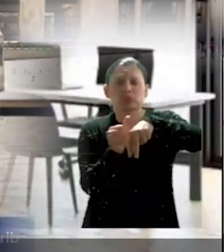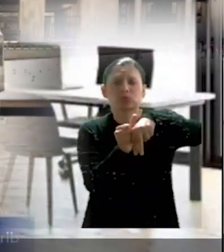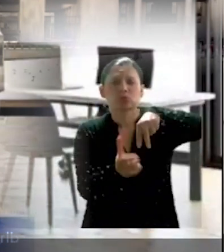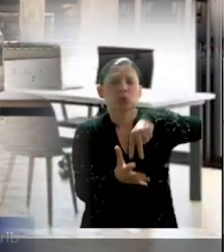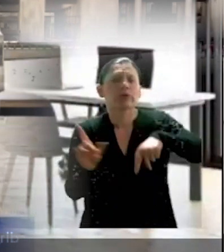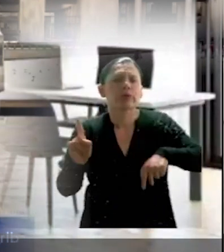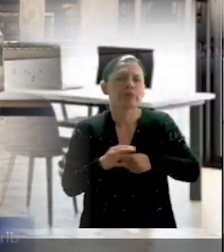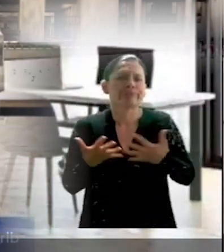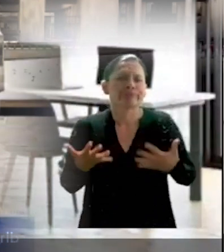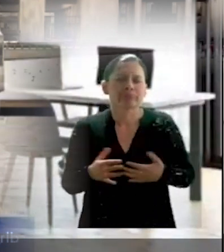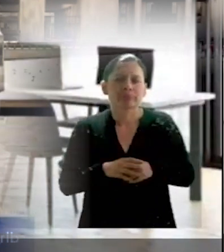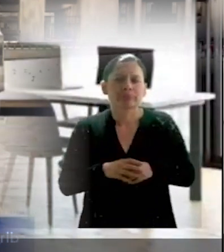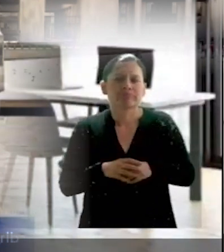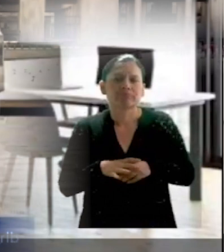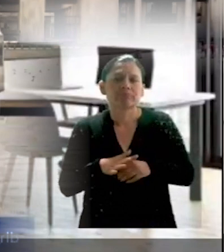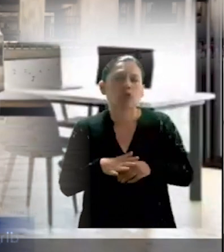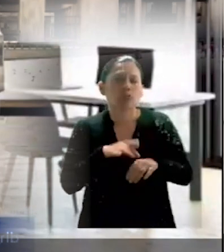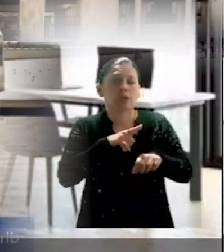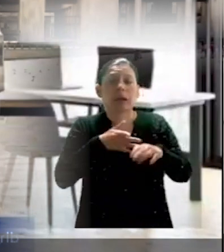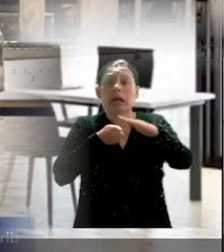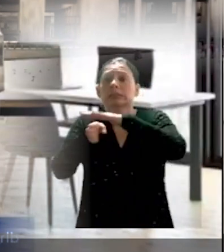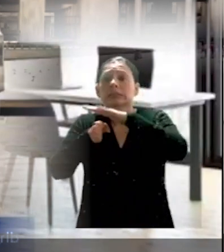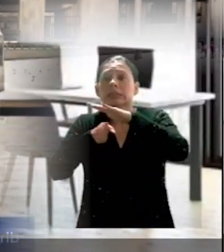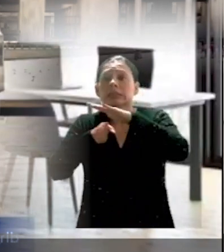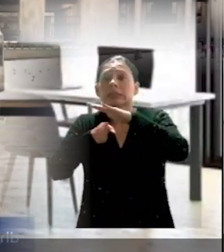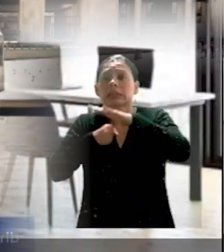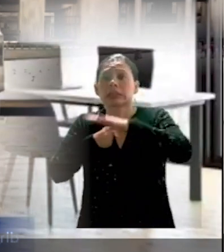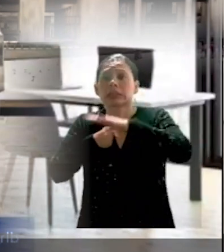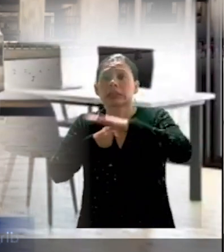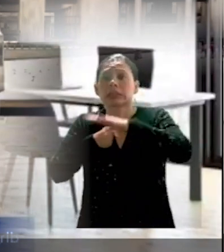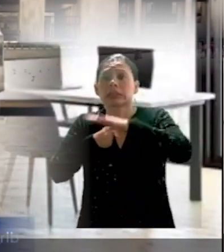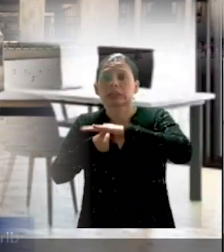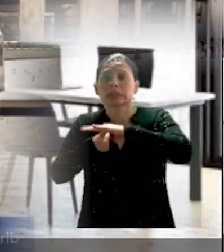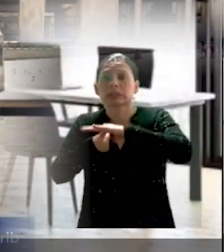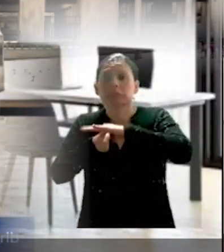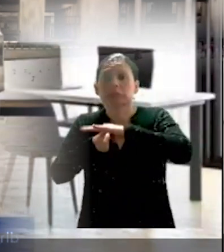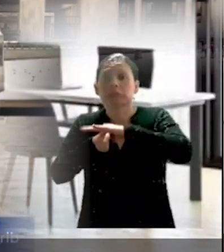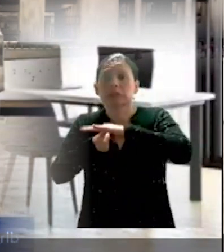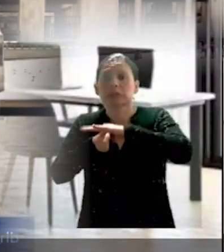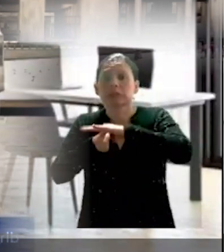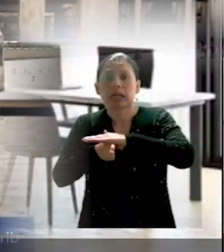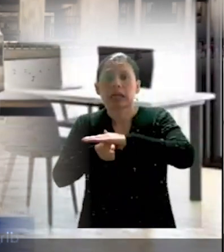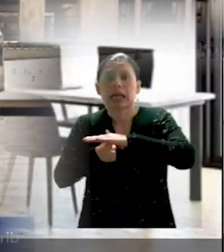forma de cercenar el acceso a la justicia por ese mecanismo